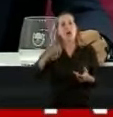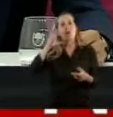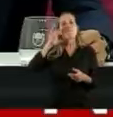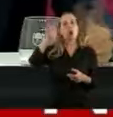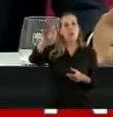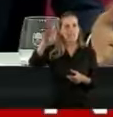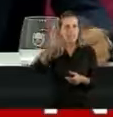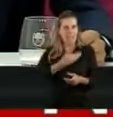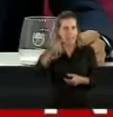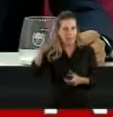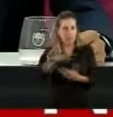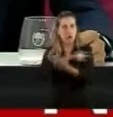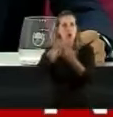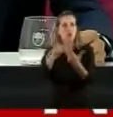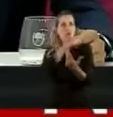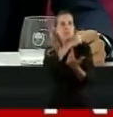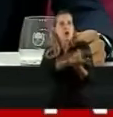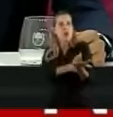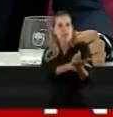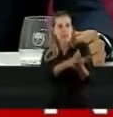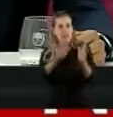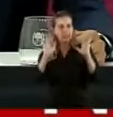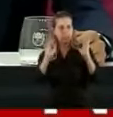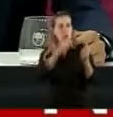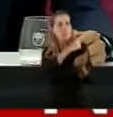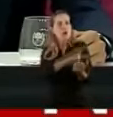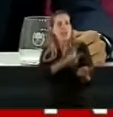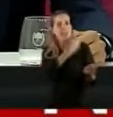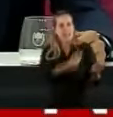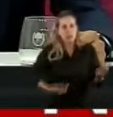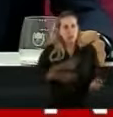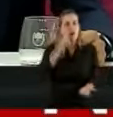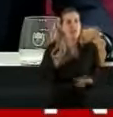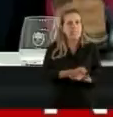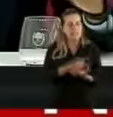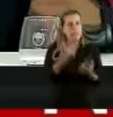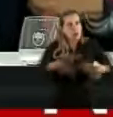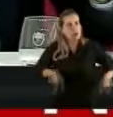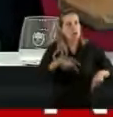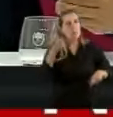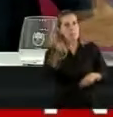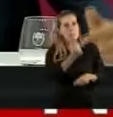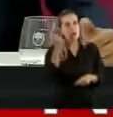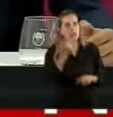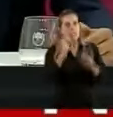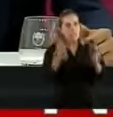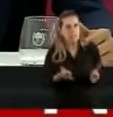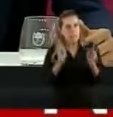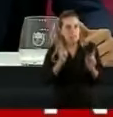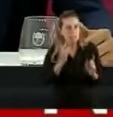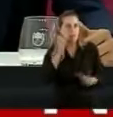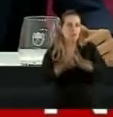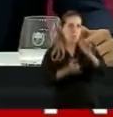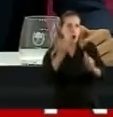en cabeza de los tres poderes, porque el Poder Ejecutivo tomó decisiones muy importantes que fueron las que fuimos